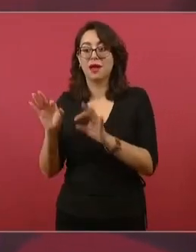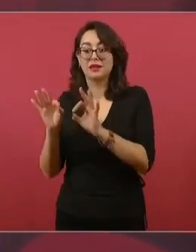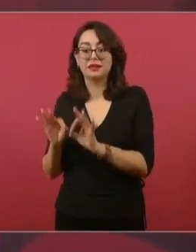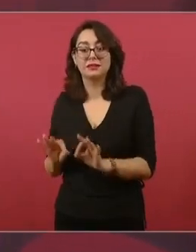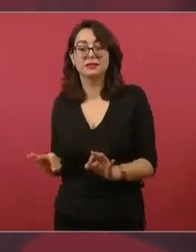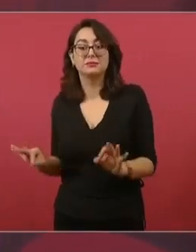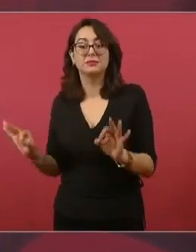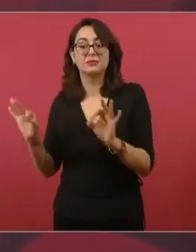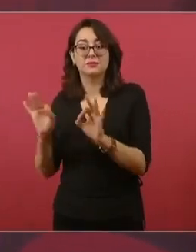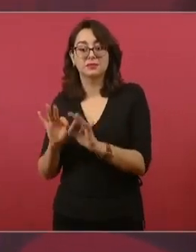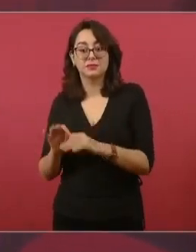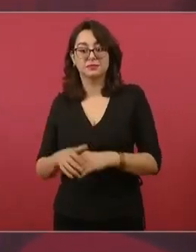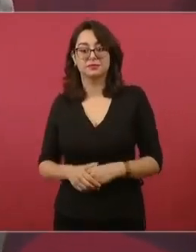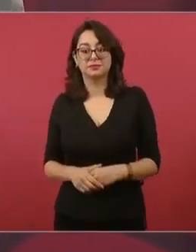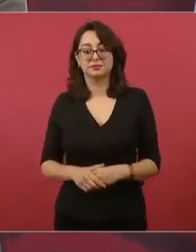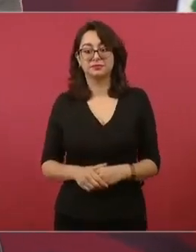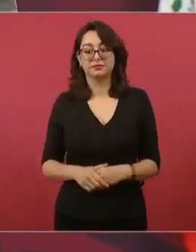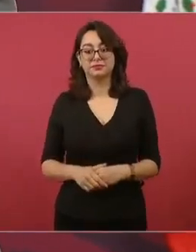economía.